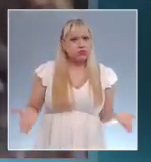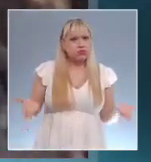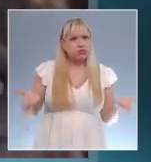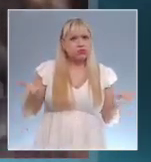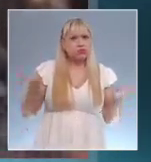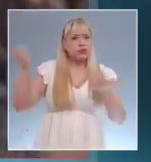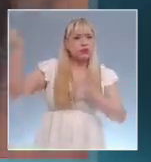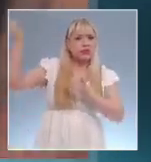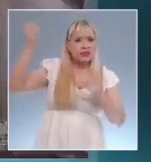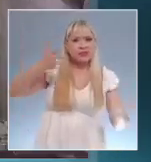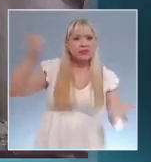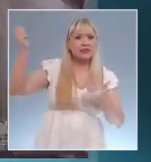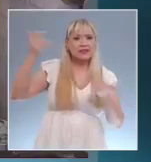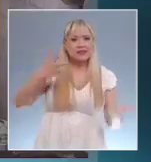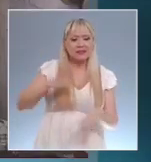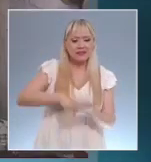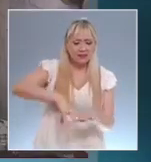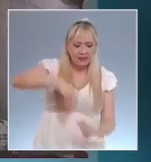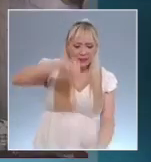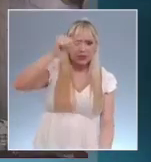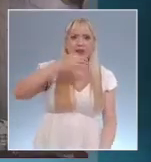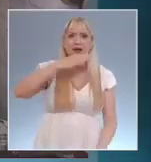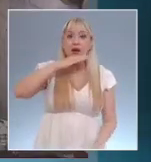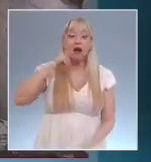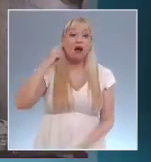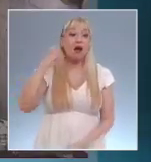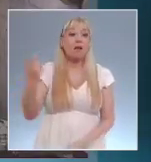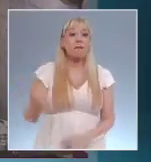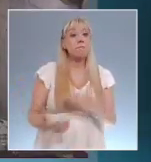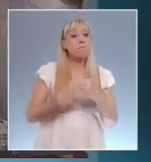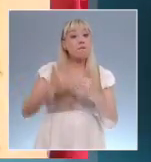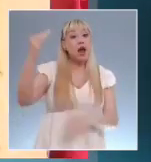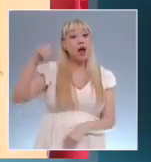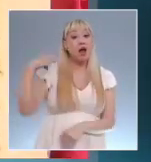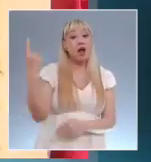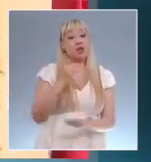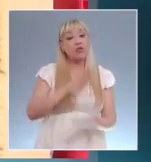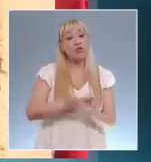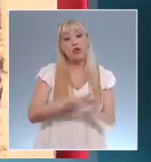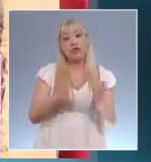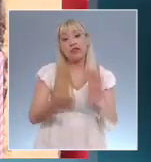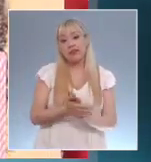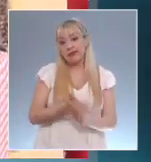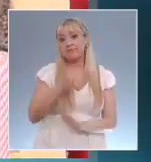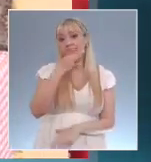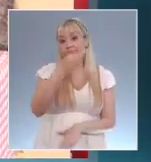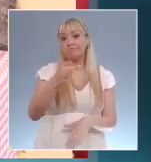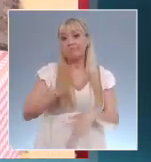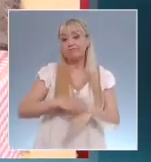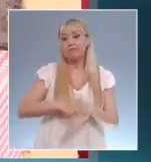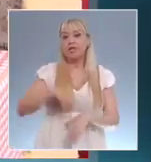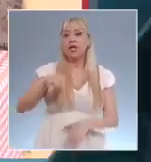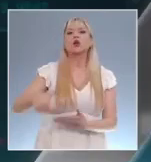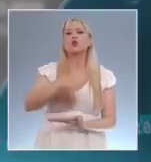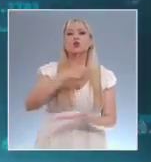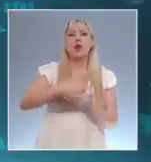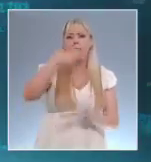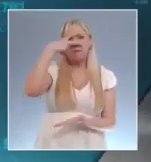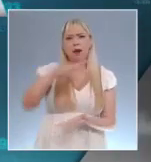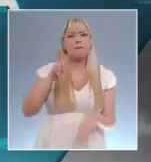Sistema Nacional de Información e Integración de Mercados. En el Valle de México se mantiene en un promedio de 20 pesos por